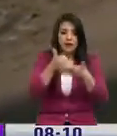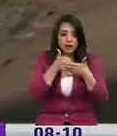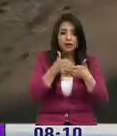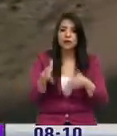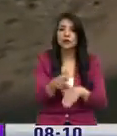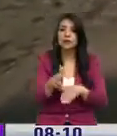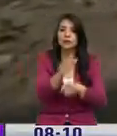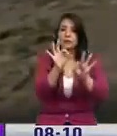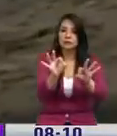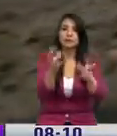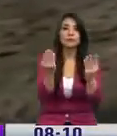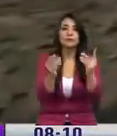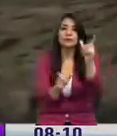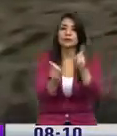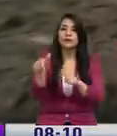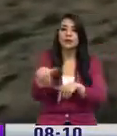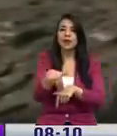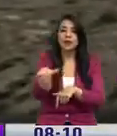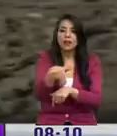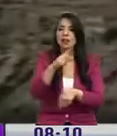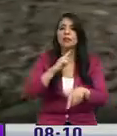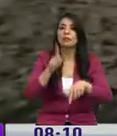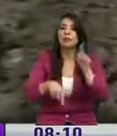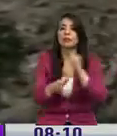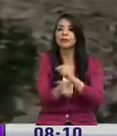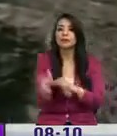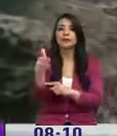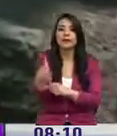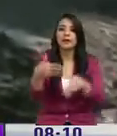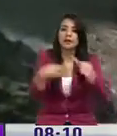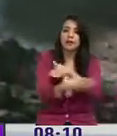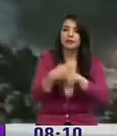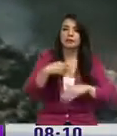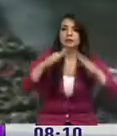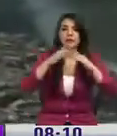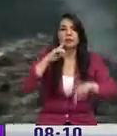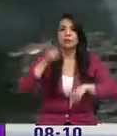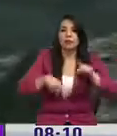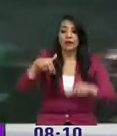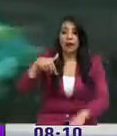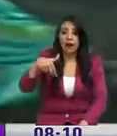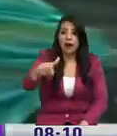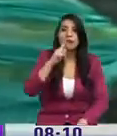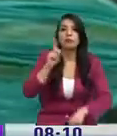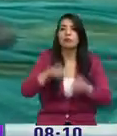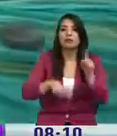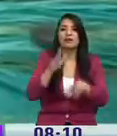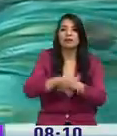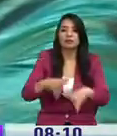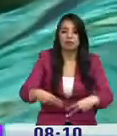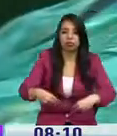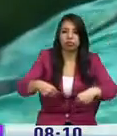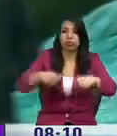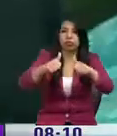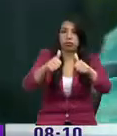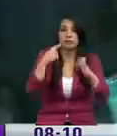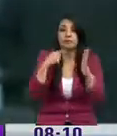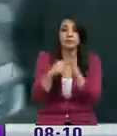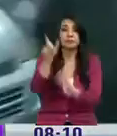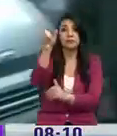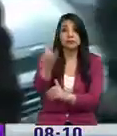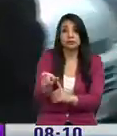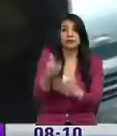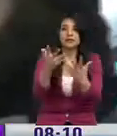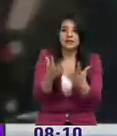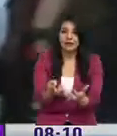muchas personas que no podemos parquear entrar a las casas ya sus sedes muchos casos con personas que han